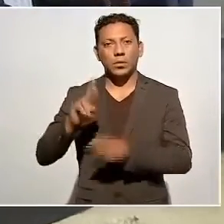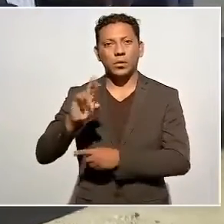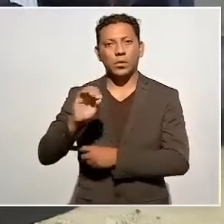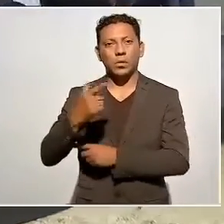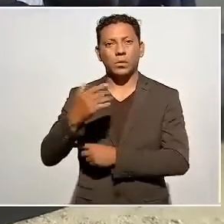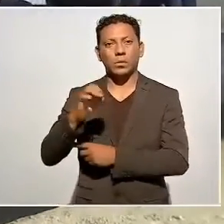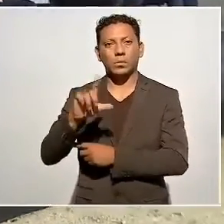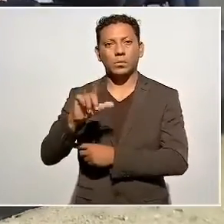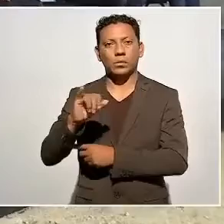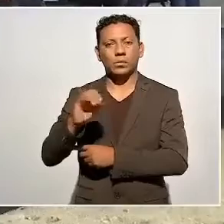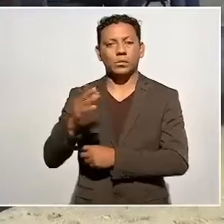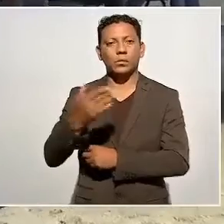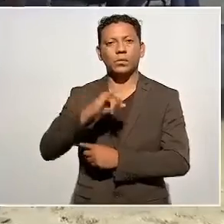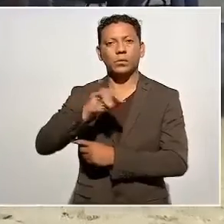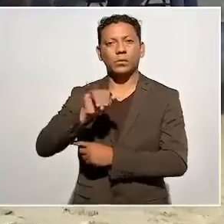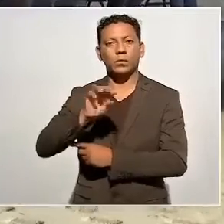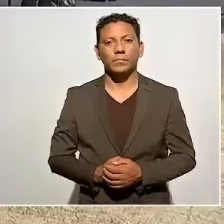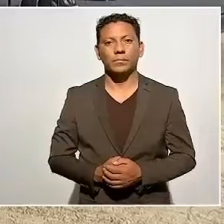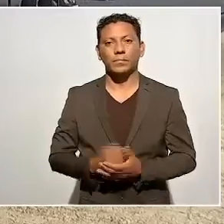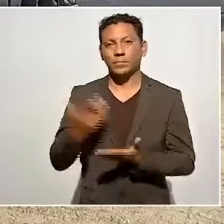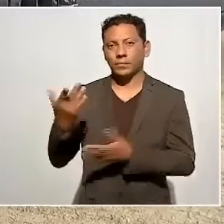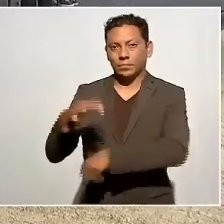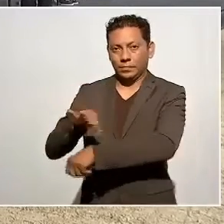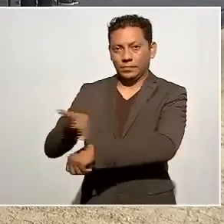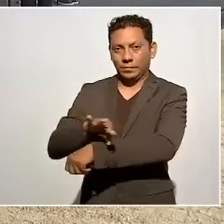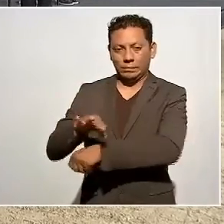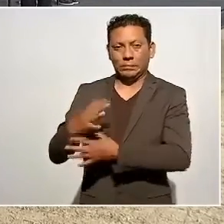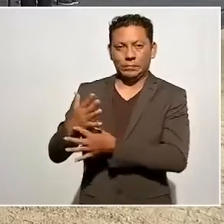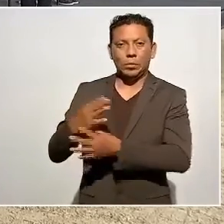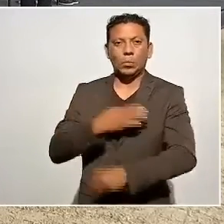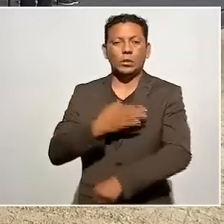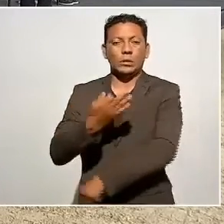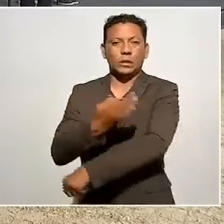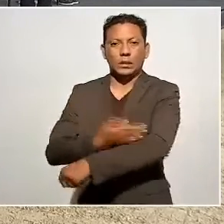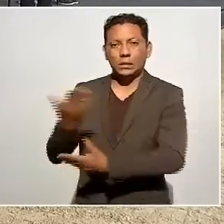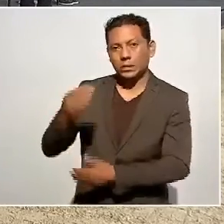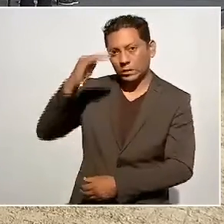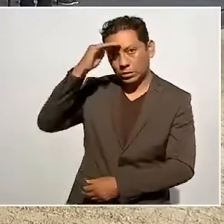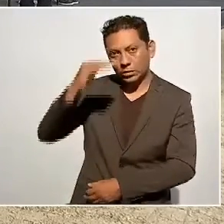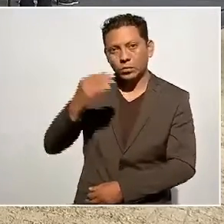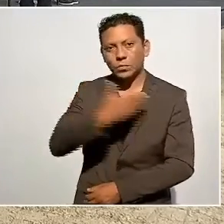Rogelio Jiménez Pons. Buenas tardes, señor presidente.